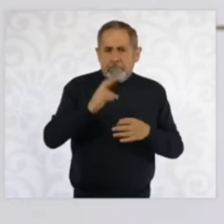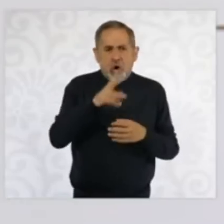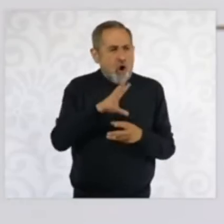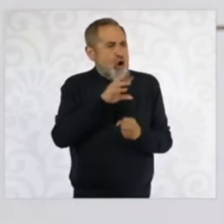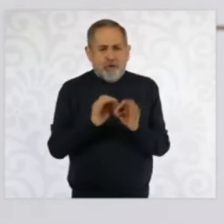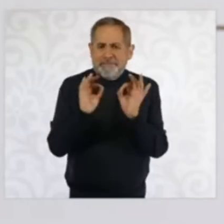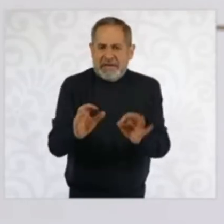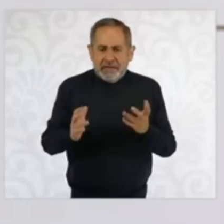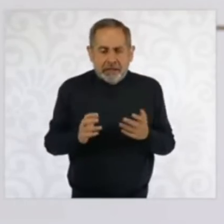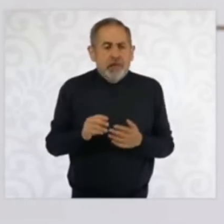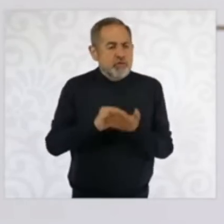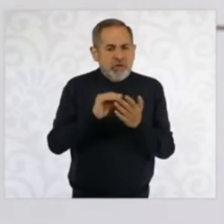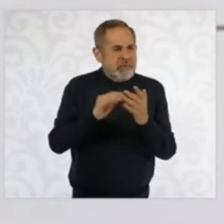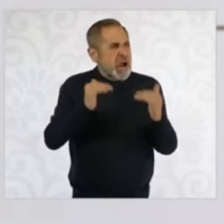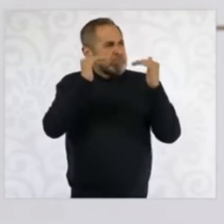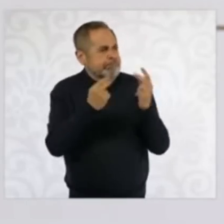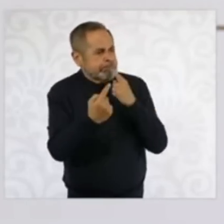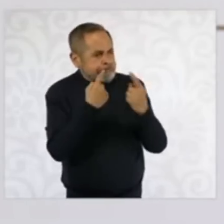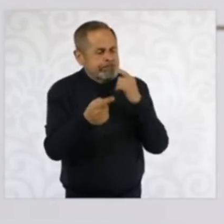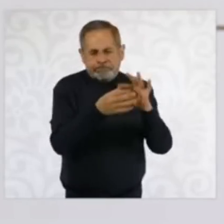continuar con los diálogos de alto nivel para los temas